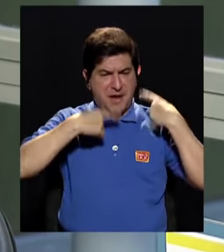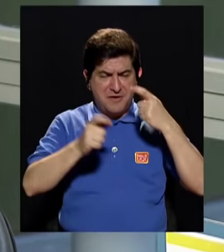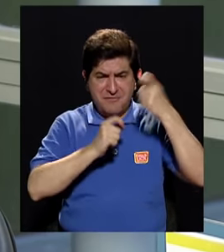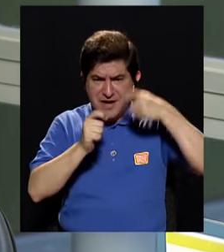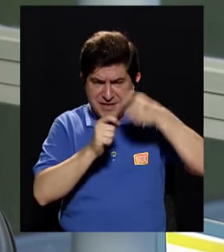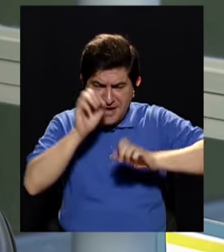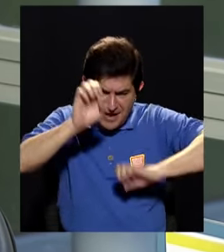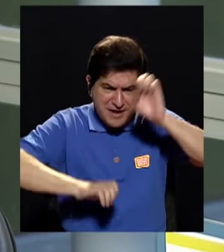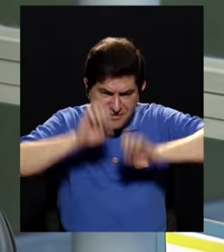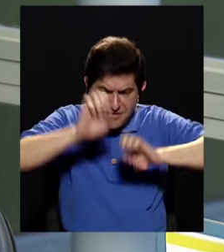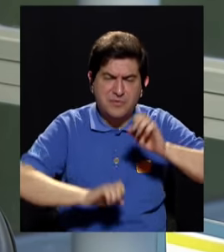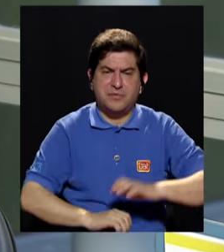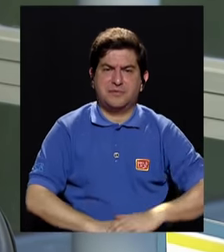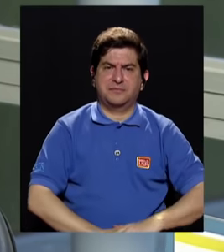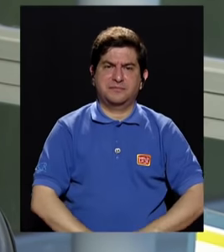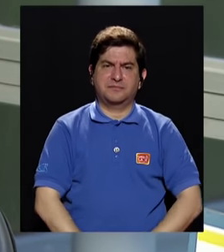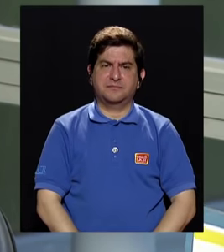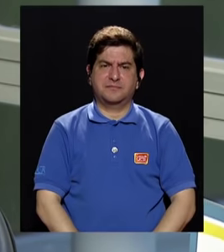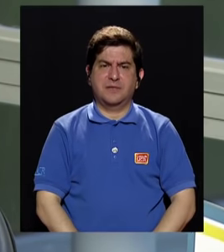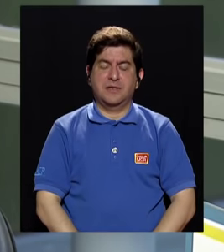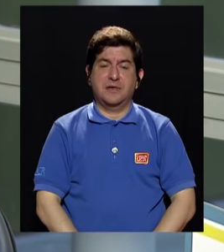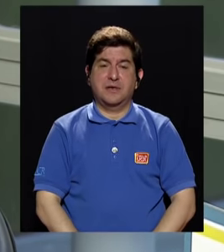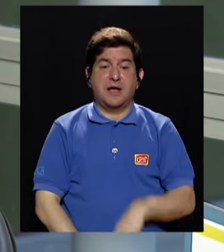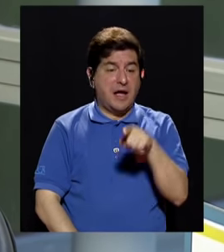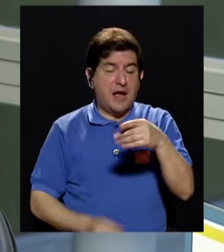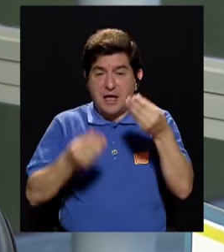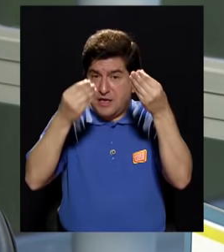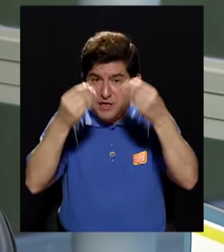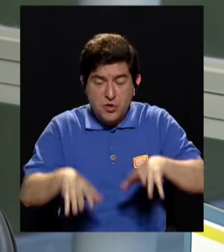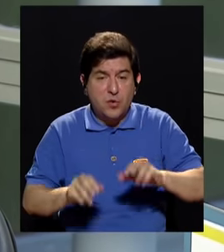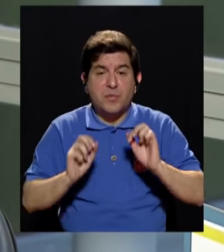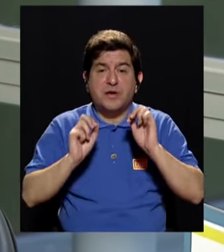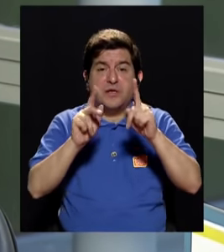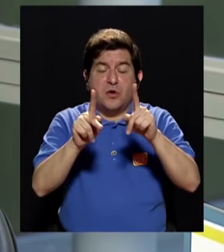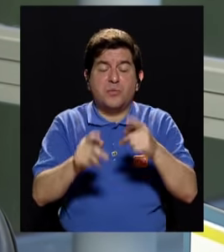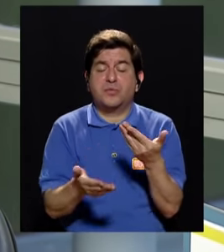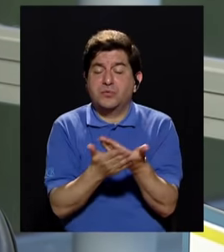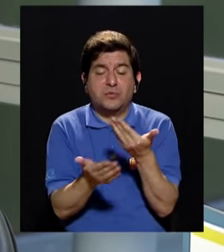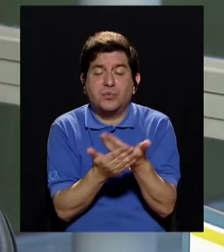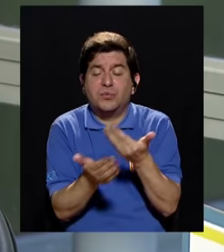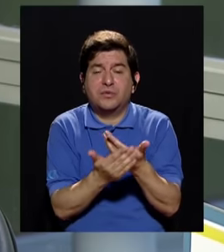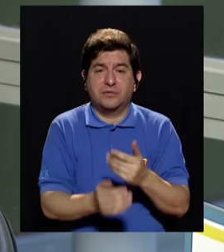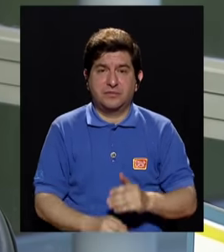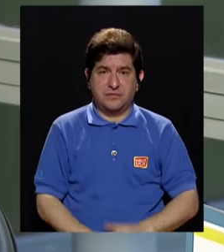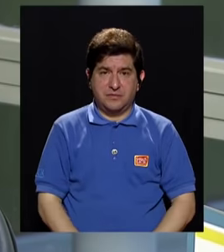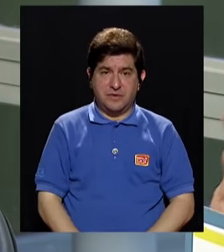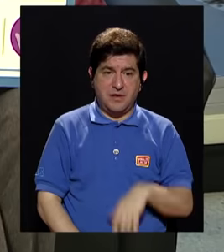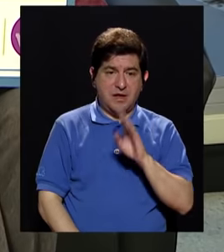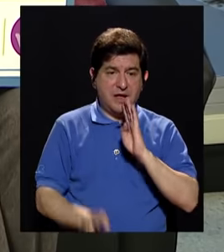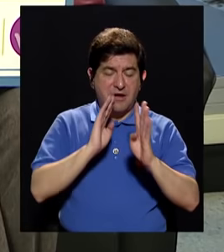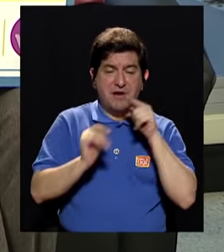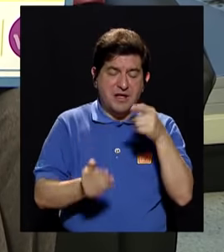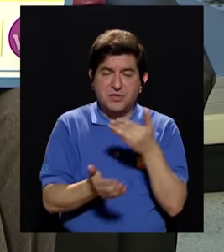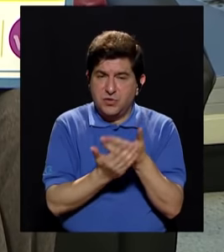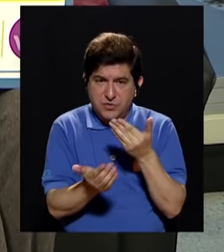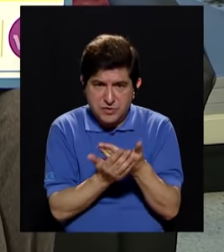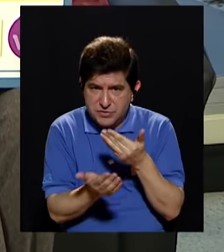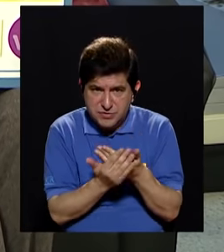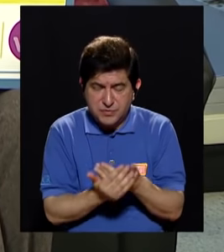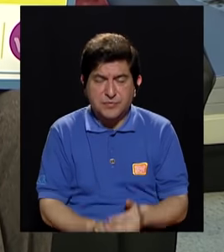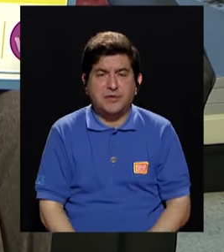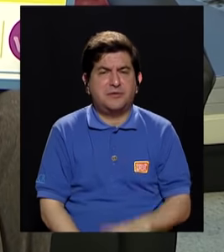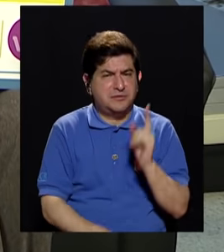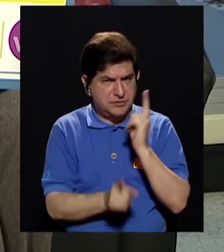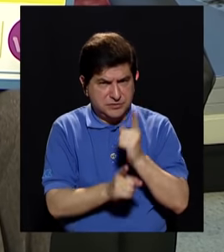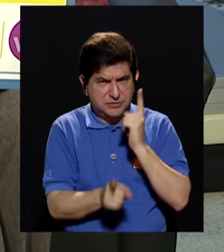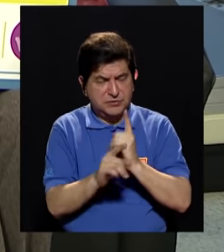así a la valoración para no per perder estas estas posibles evidencias claro y hablando de esas evidencias verdad porque yo creo que si